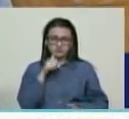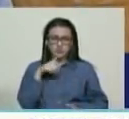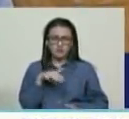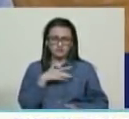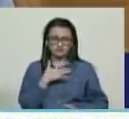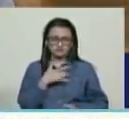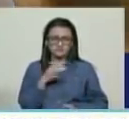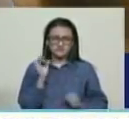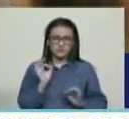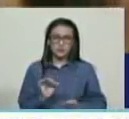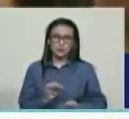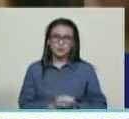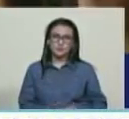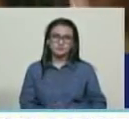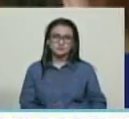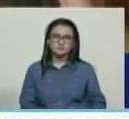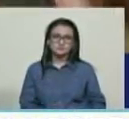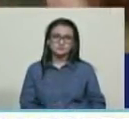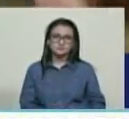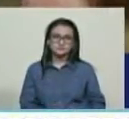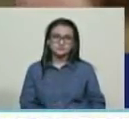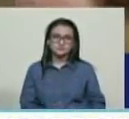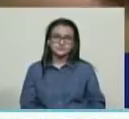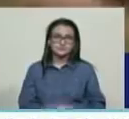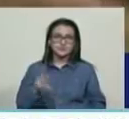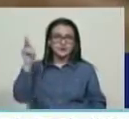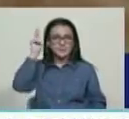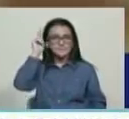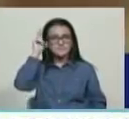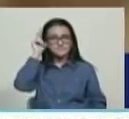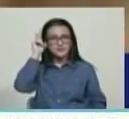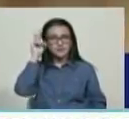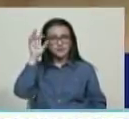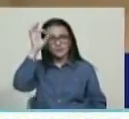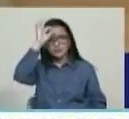sentir. En Perú ni se sabe qué ha pasado ahí.